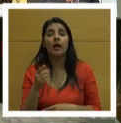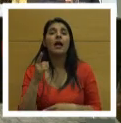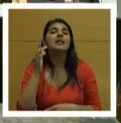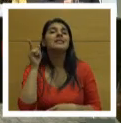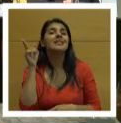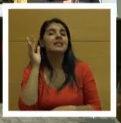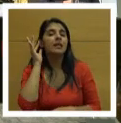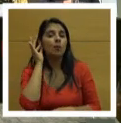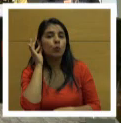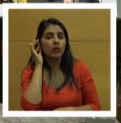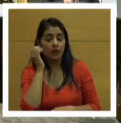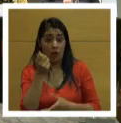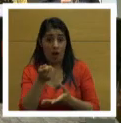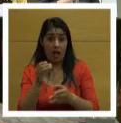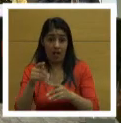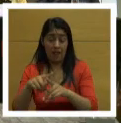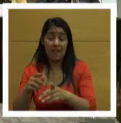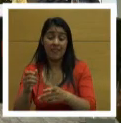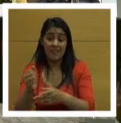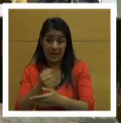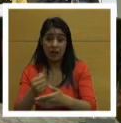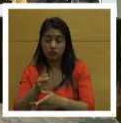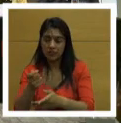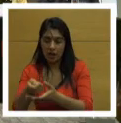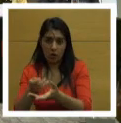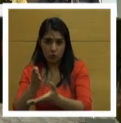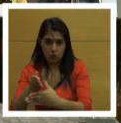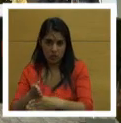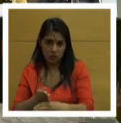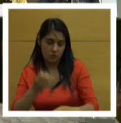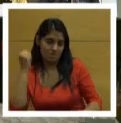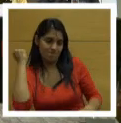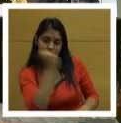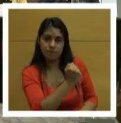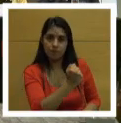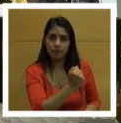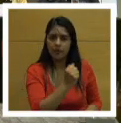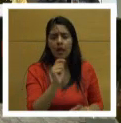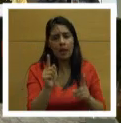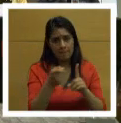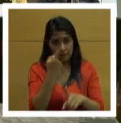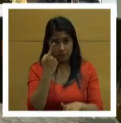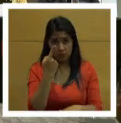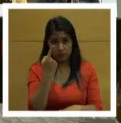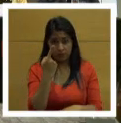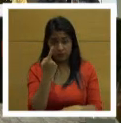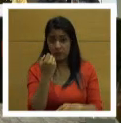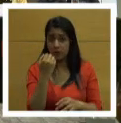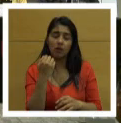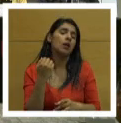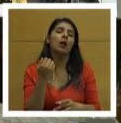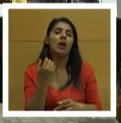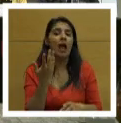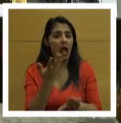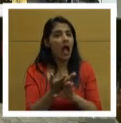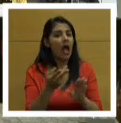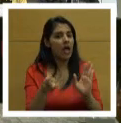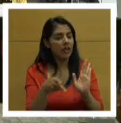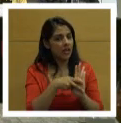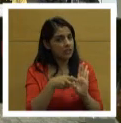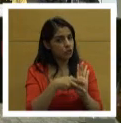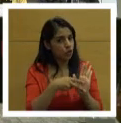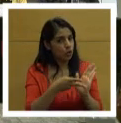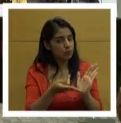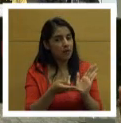mata? Primer análisis, ¿la mujer podría matarlo con las manos? Porque cuando nosotros analizamos, existen normas que son